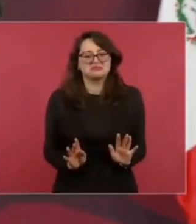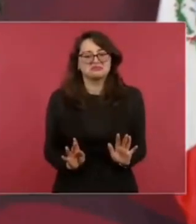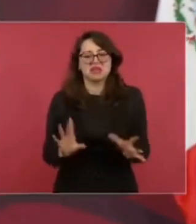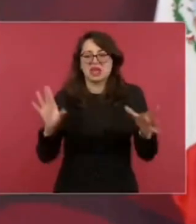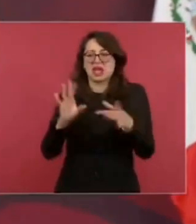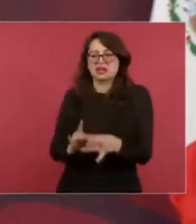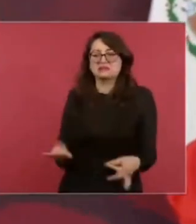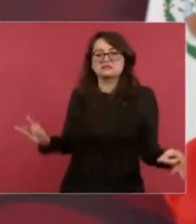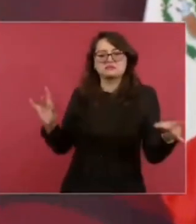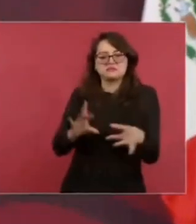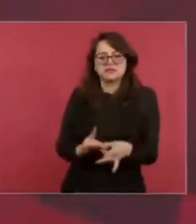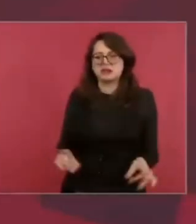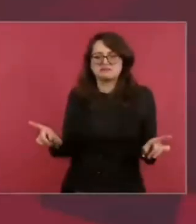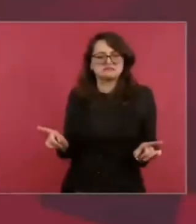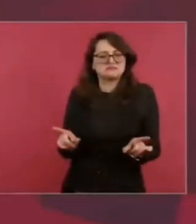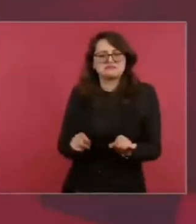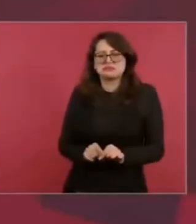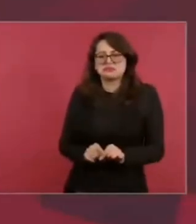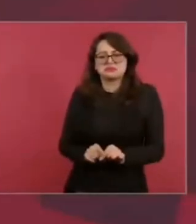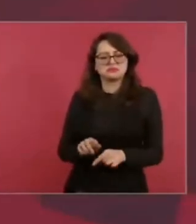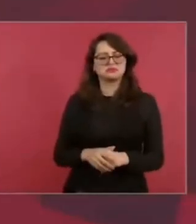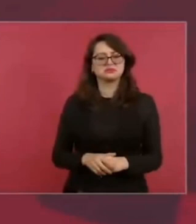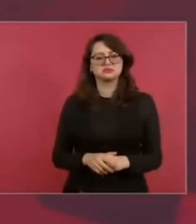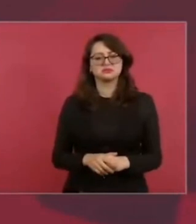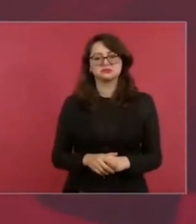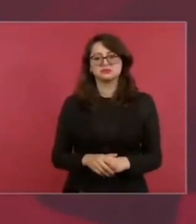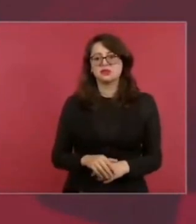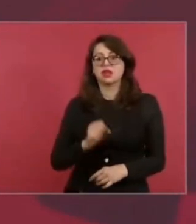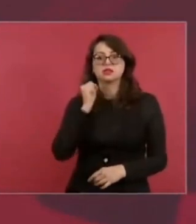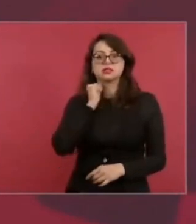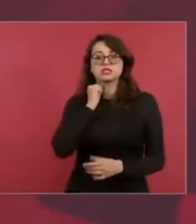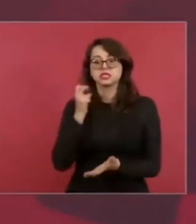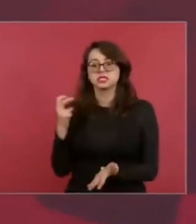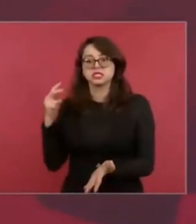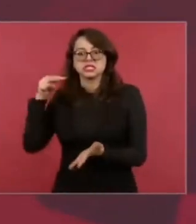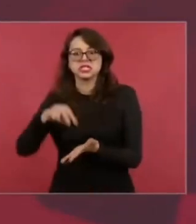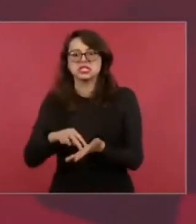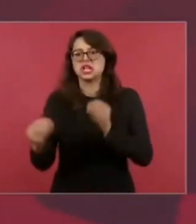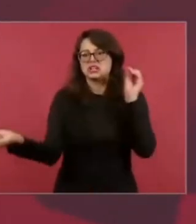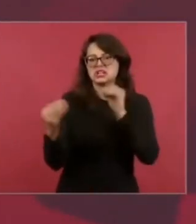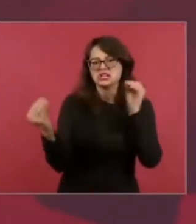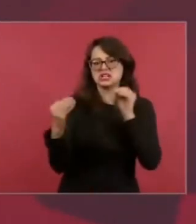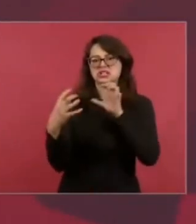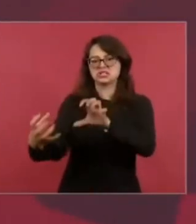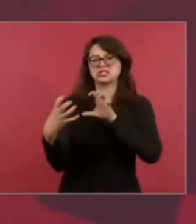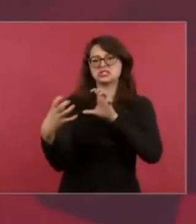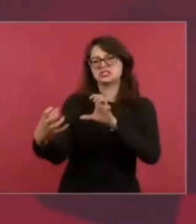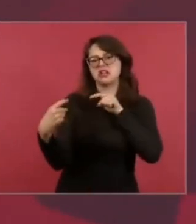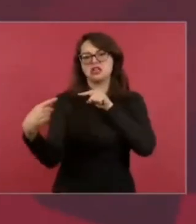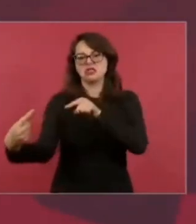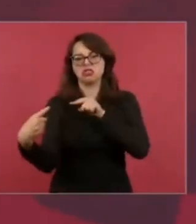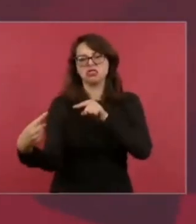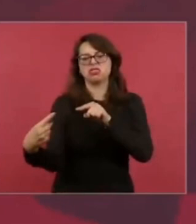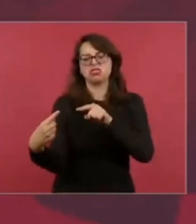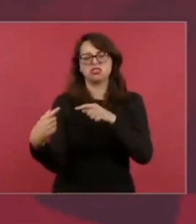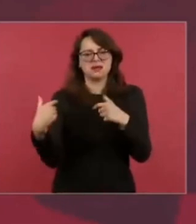estos datos que vamos a decir a continuación no salen en la prensa, no salen en la televisión. Y es que siempre ha